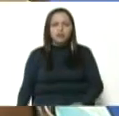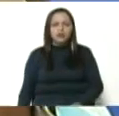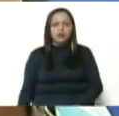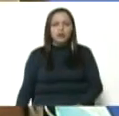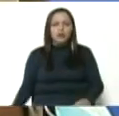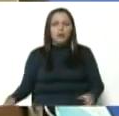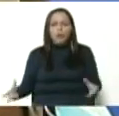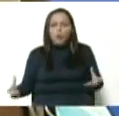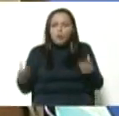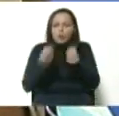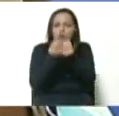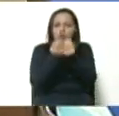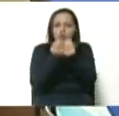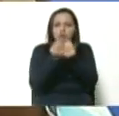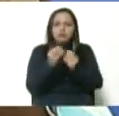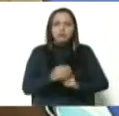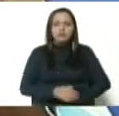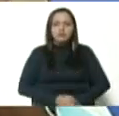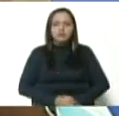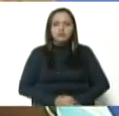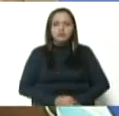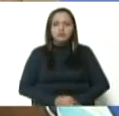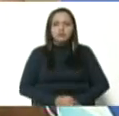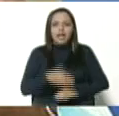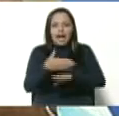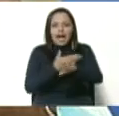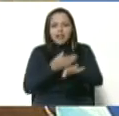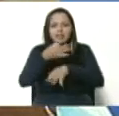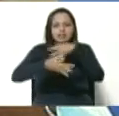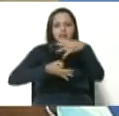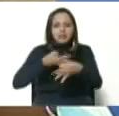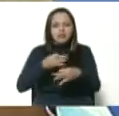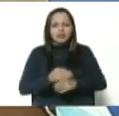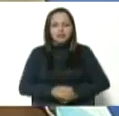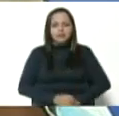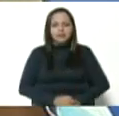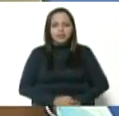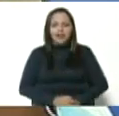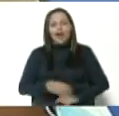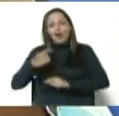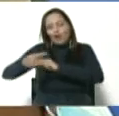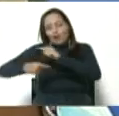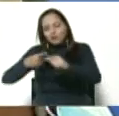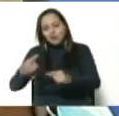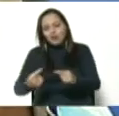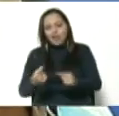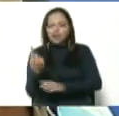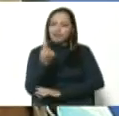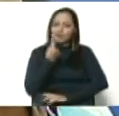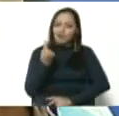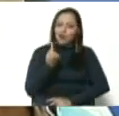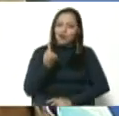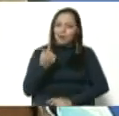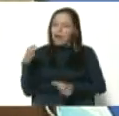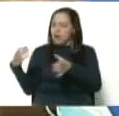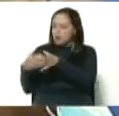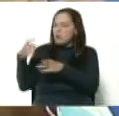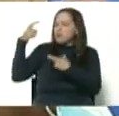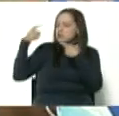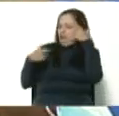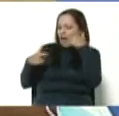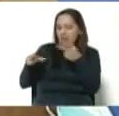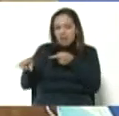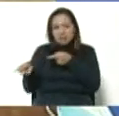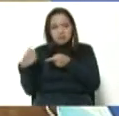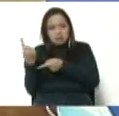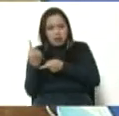conjunto, por lo que les decía previamente. El daño causado no está causado solamente ni a los